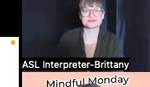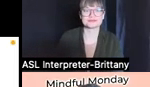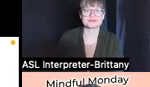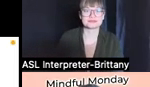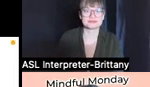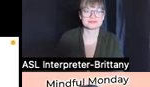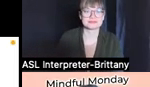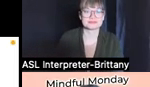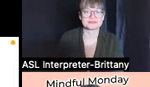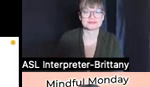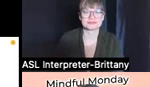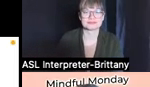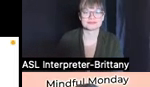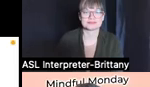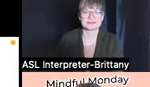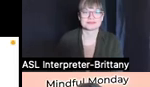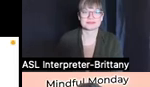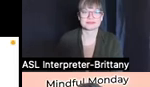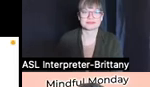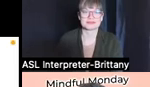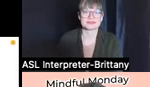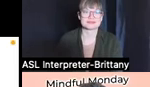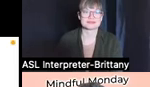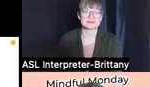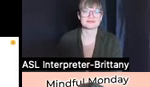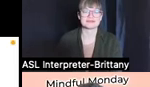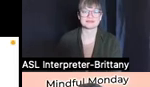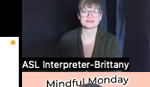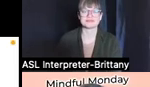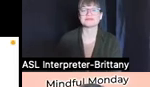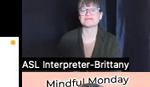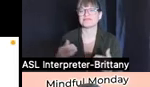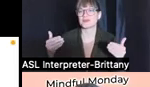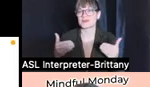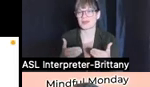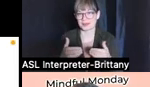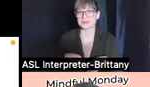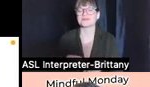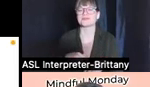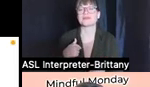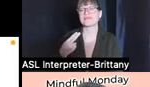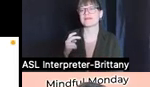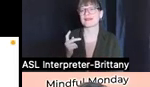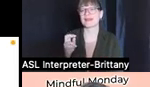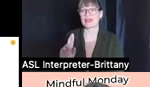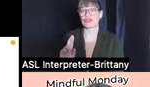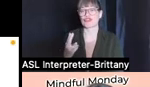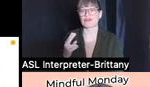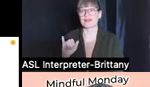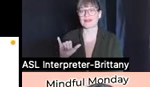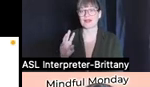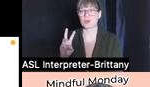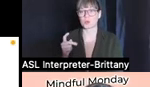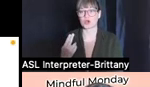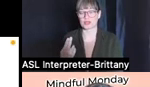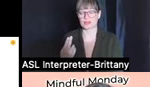Bienvenidos a que, ayudarle a su niño a que aprenda comunidades. Soy patóloga del habla. En este video hablaremos